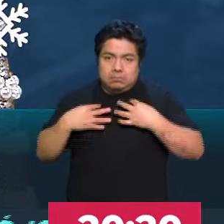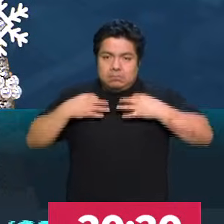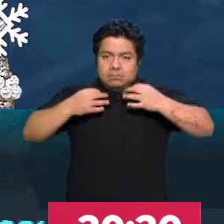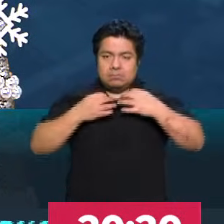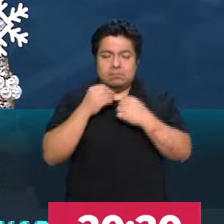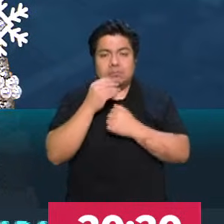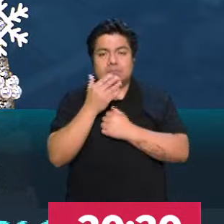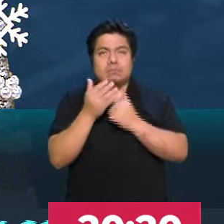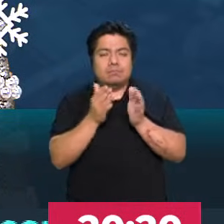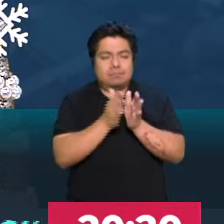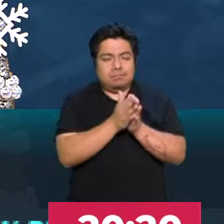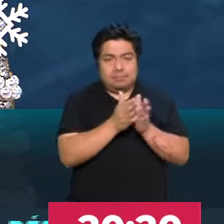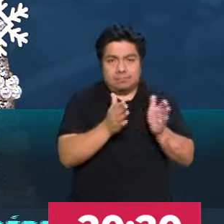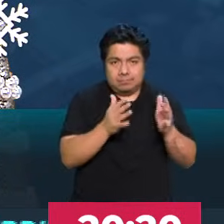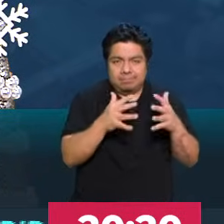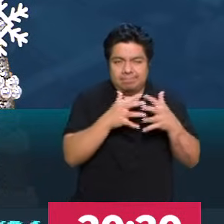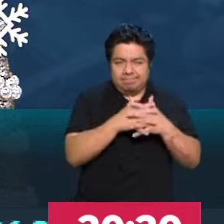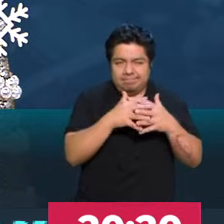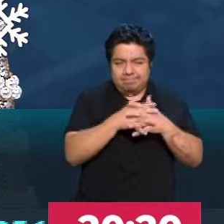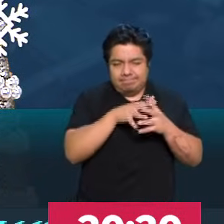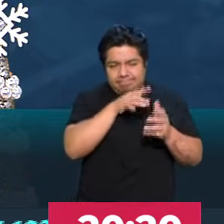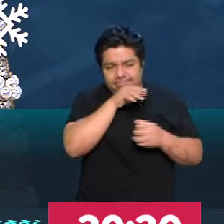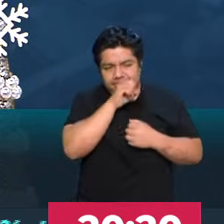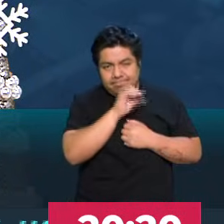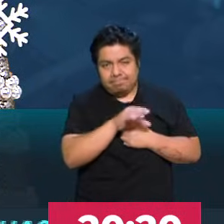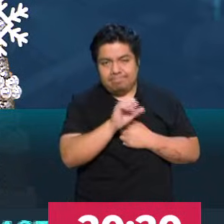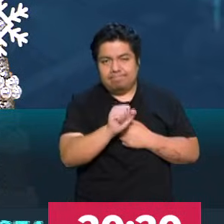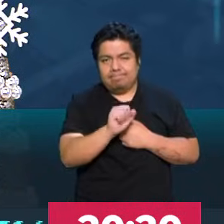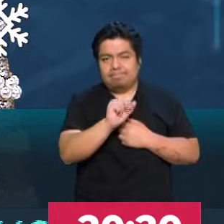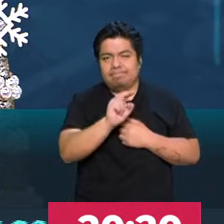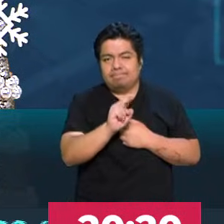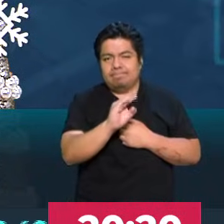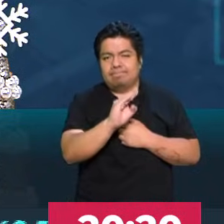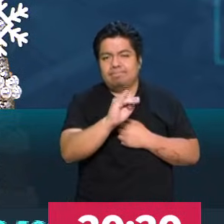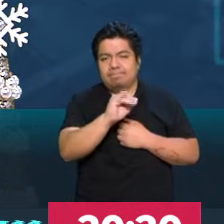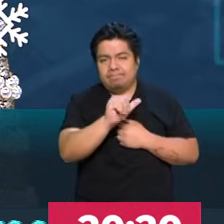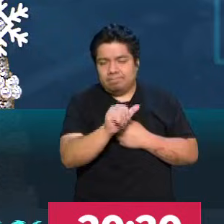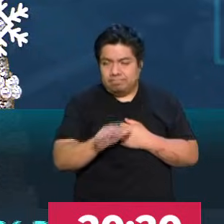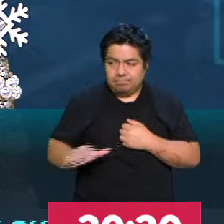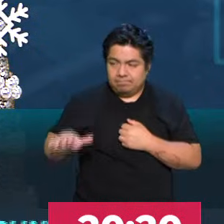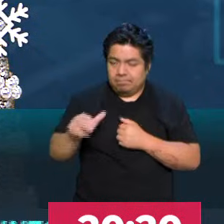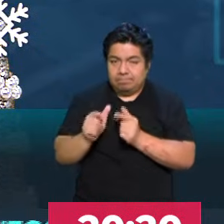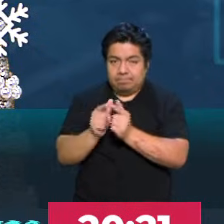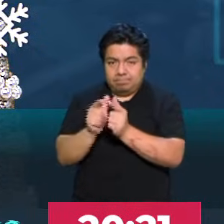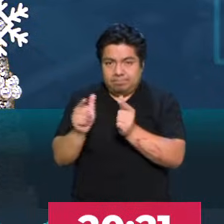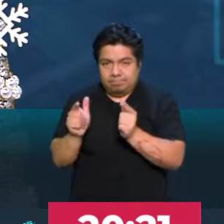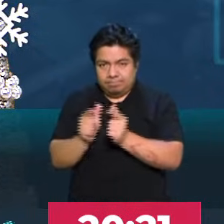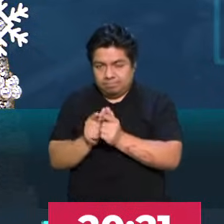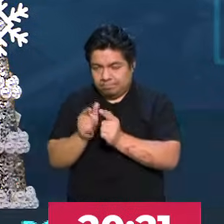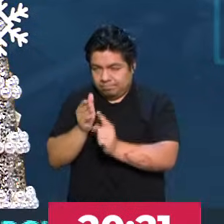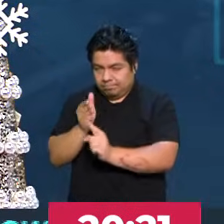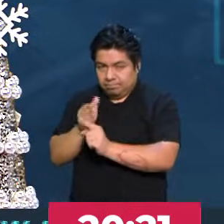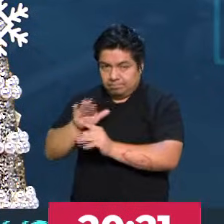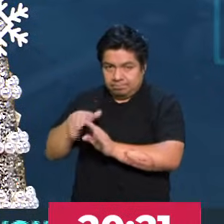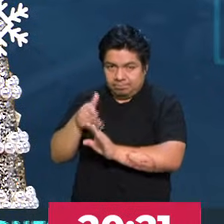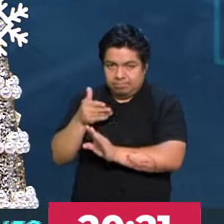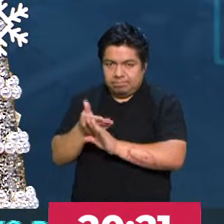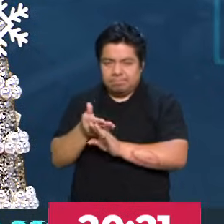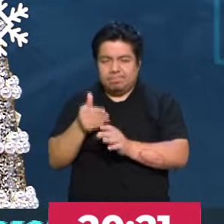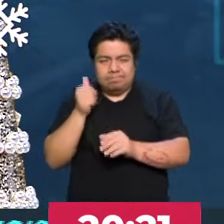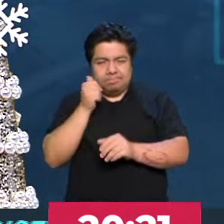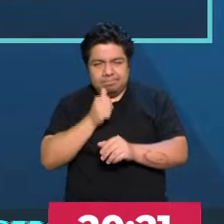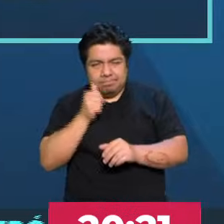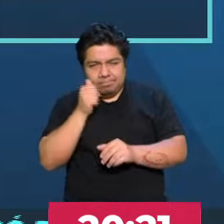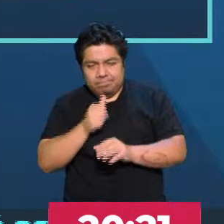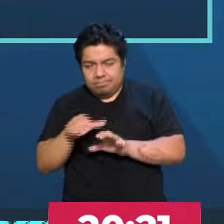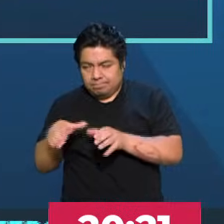se llamó el periodo de la Guerra Sucia, que era una política dirigida hacia grupos específicos, sino en general cada vez que